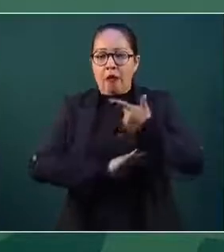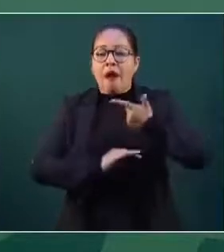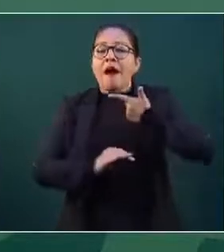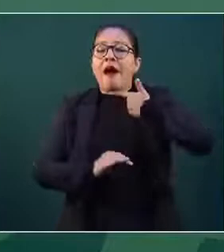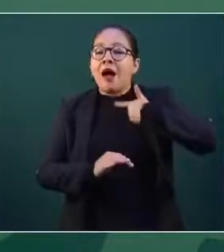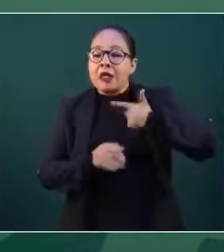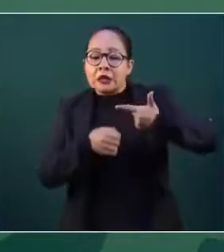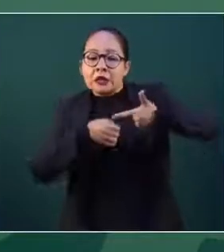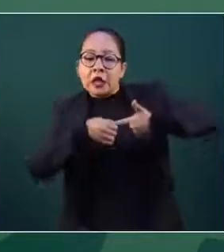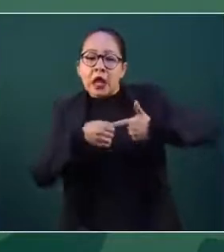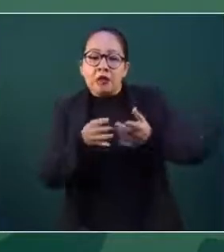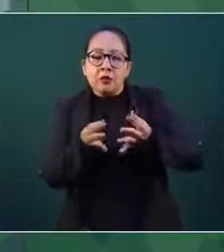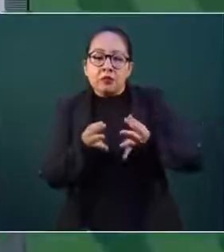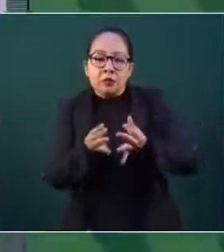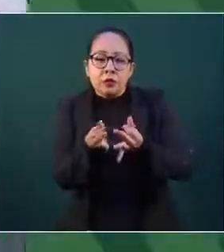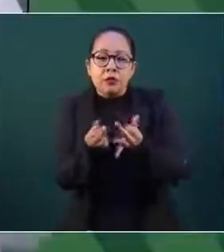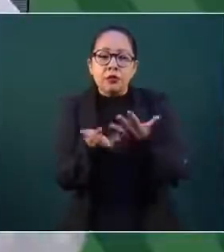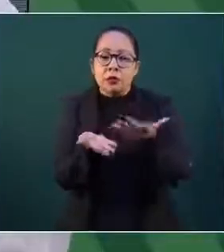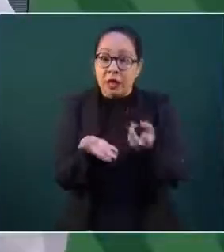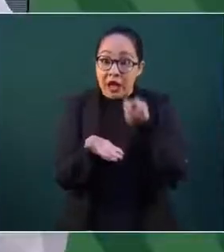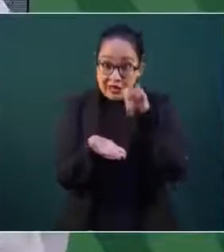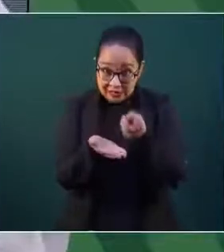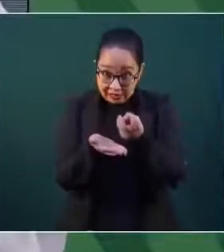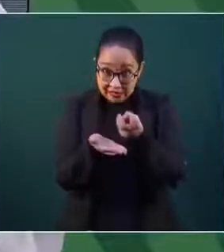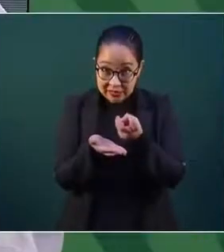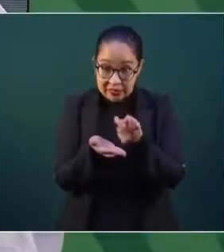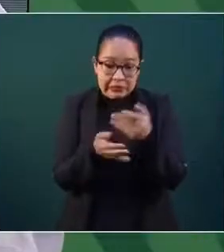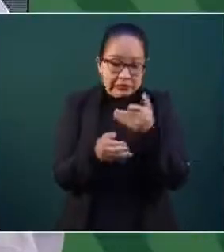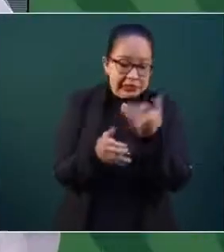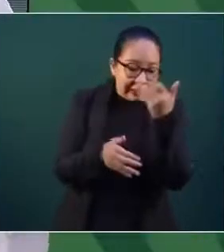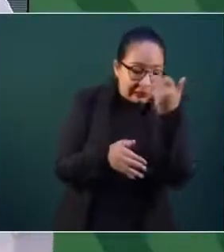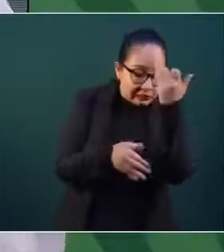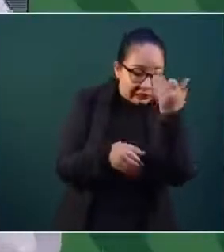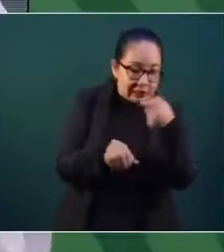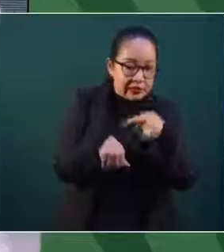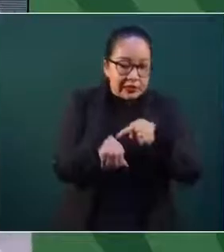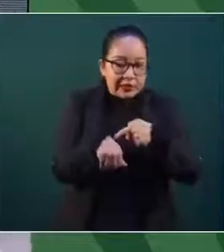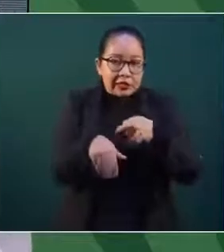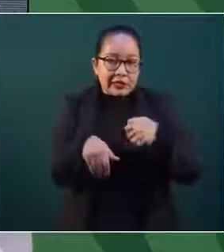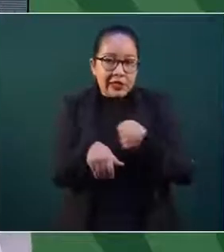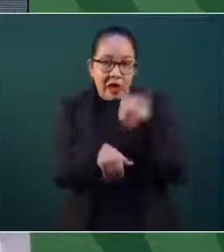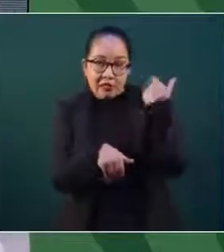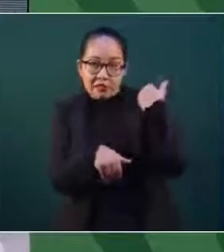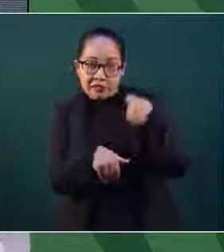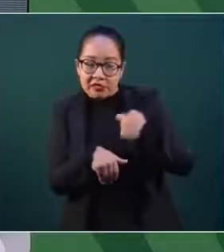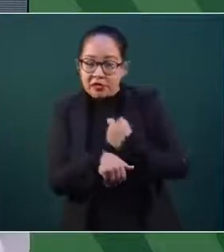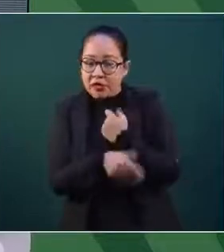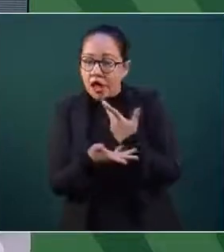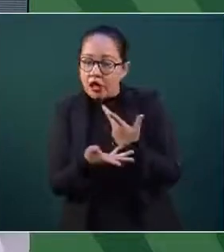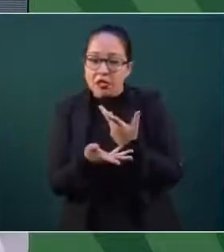vender plantas. En las mismas refinerías vendieron